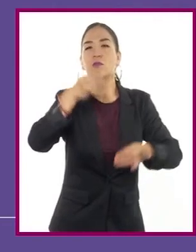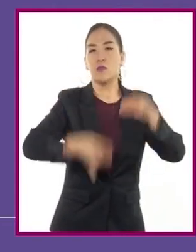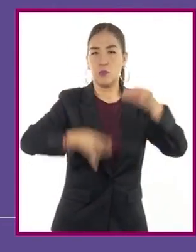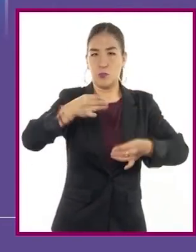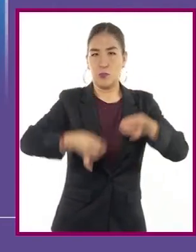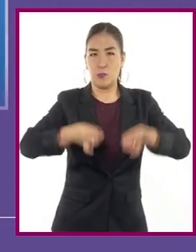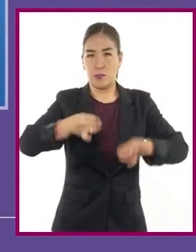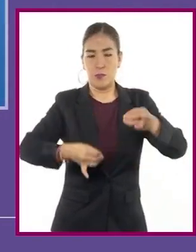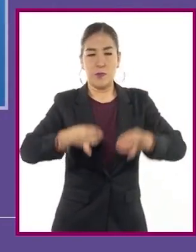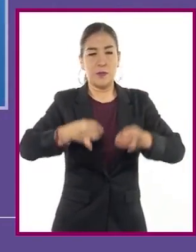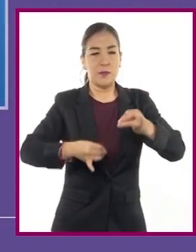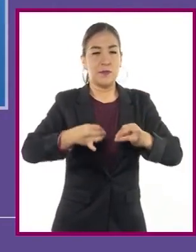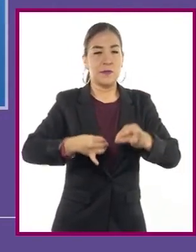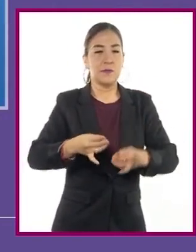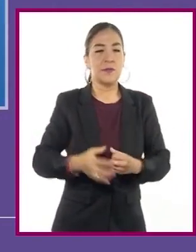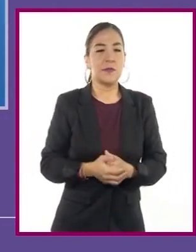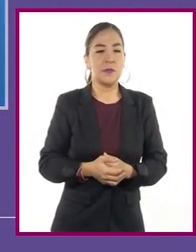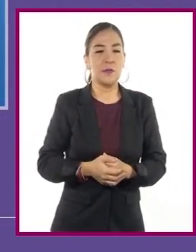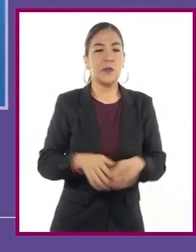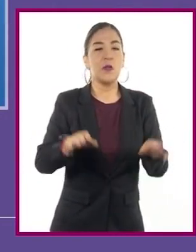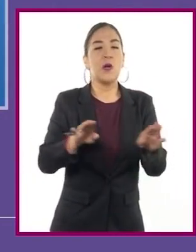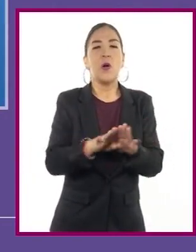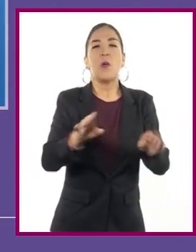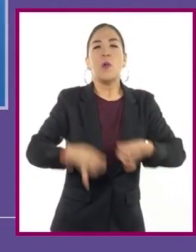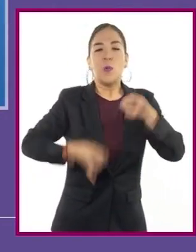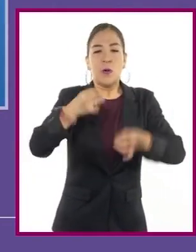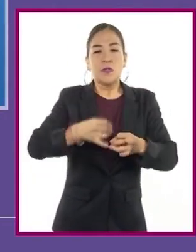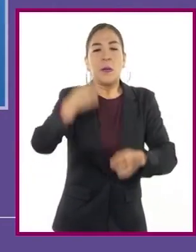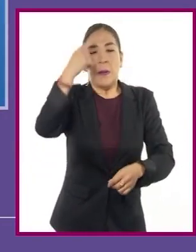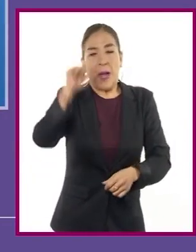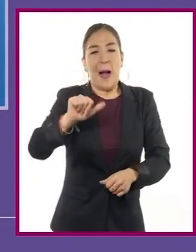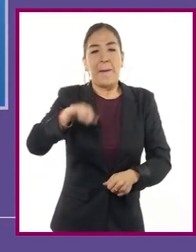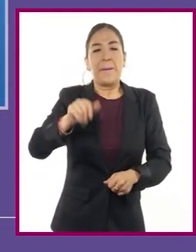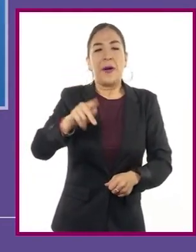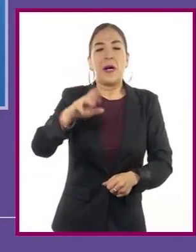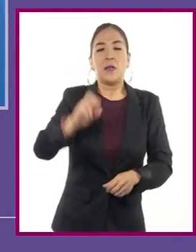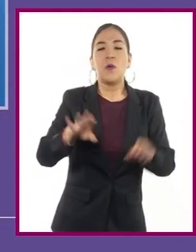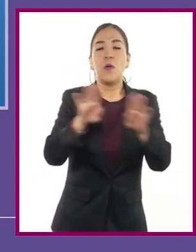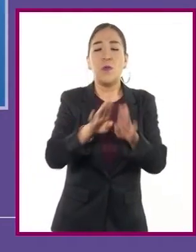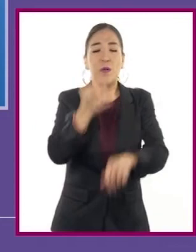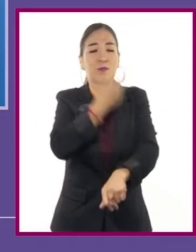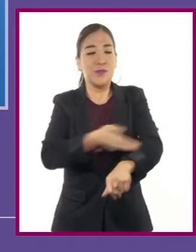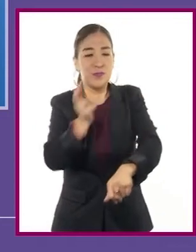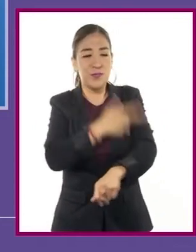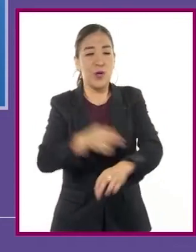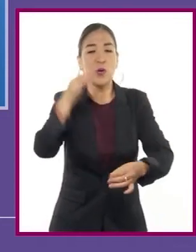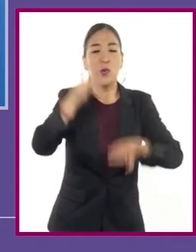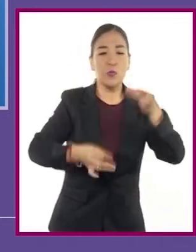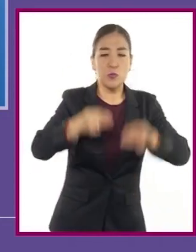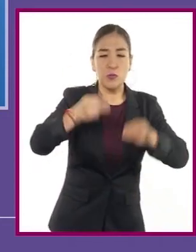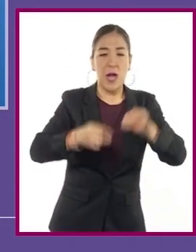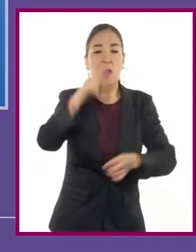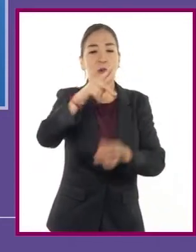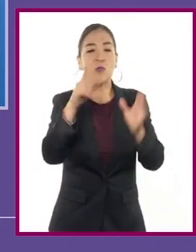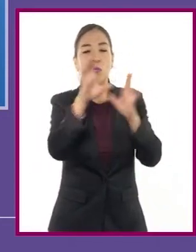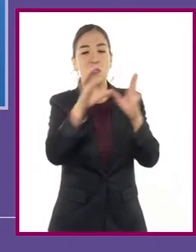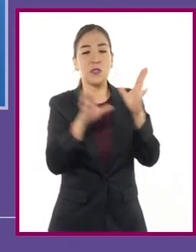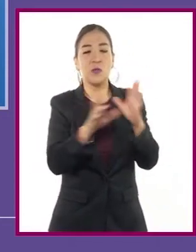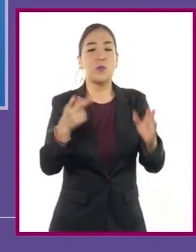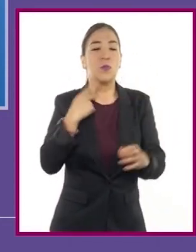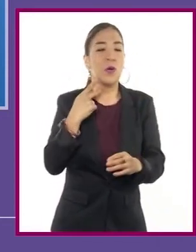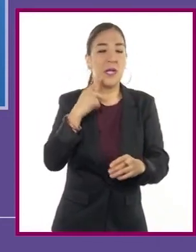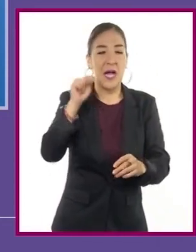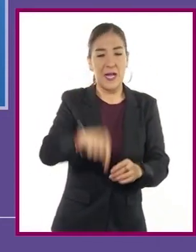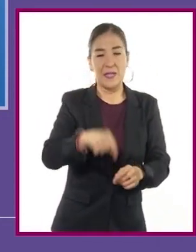jurisdiccionales. Juicio de amparo. Es un procedimiento jurídico establecido en la Constitución Política de